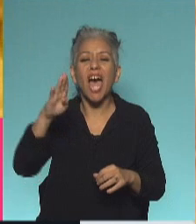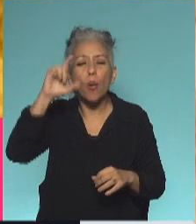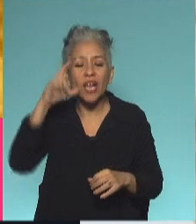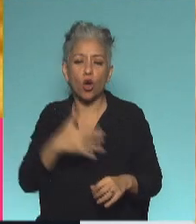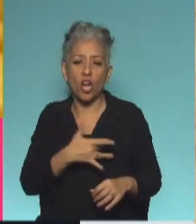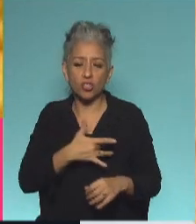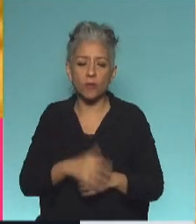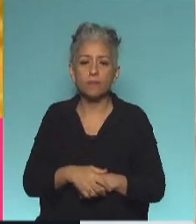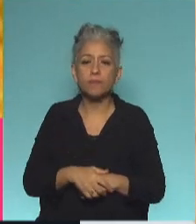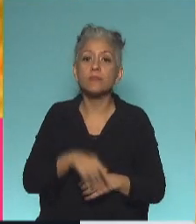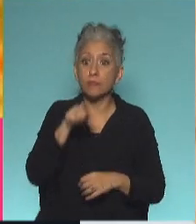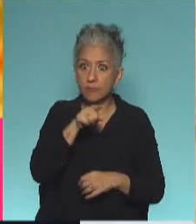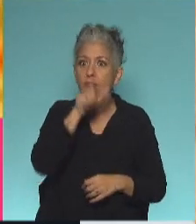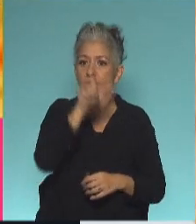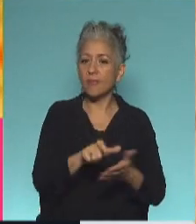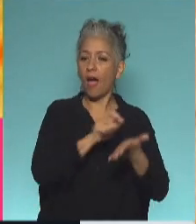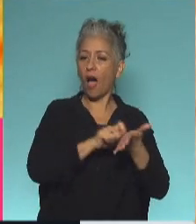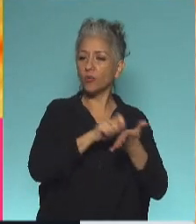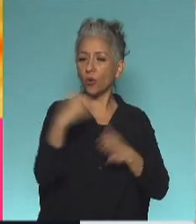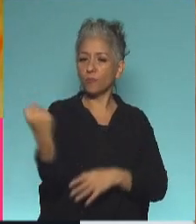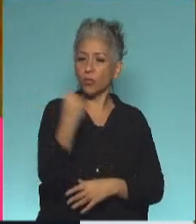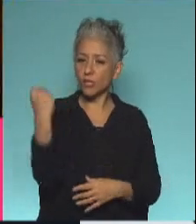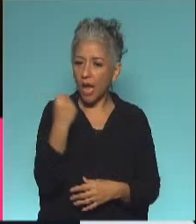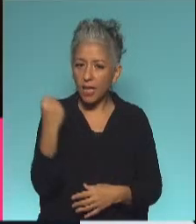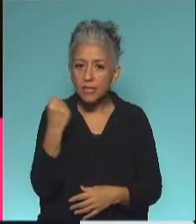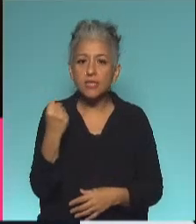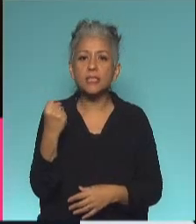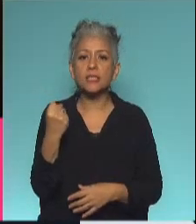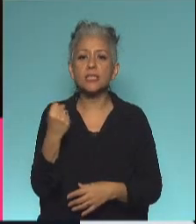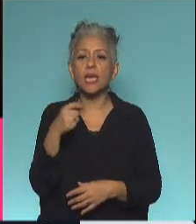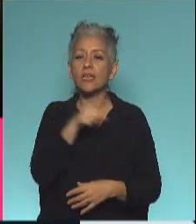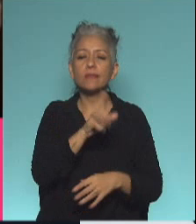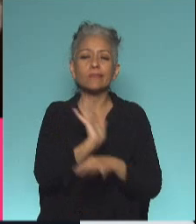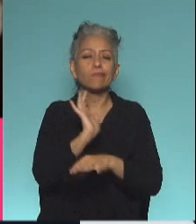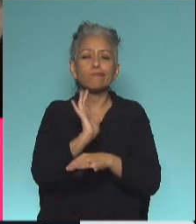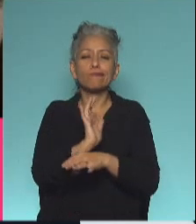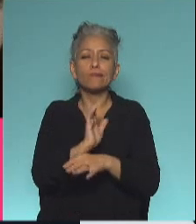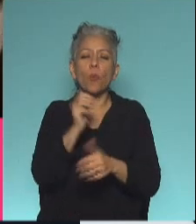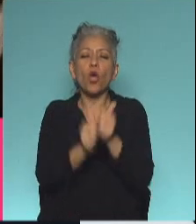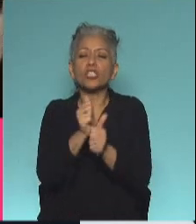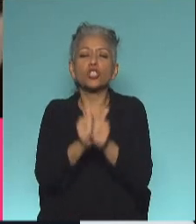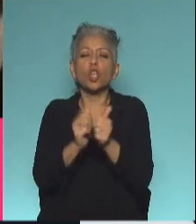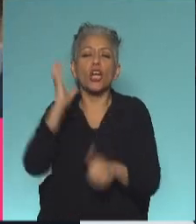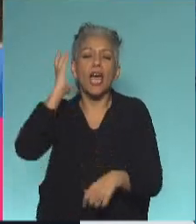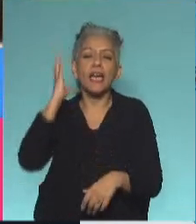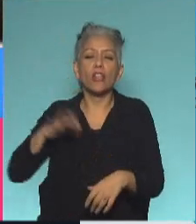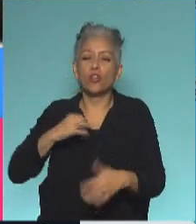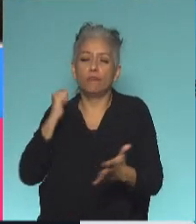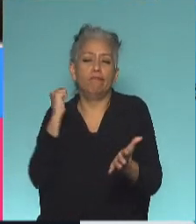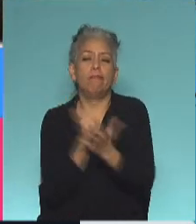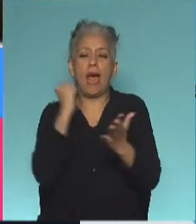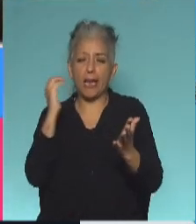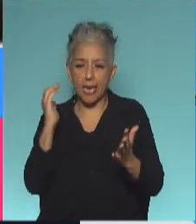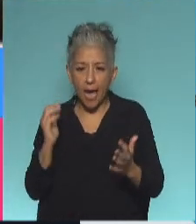autor de esos emblemáticos que han marcado toda una brecha en el radioteatro argentino. Claro. Es